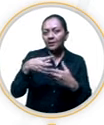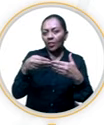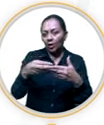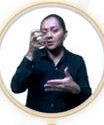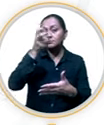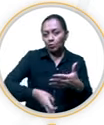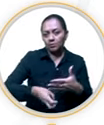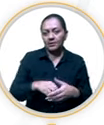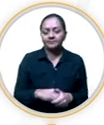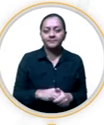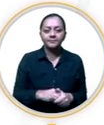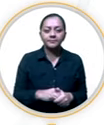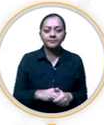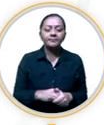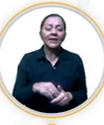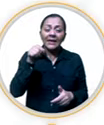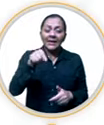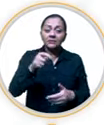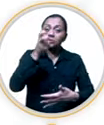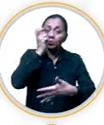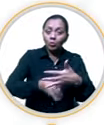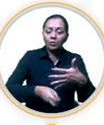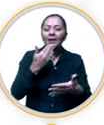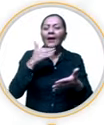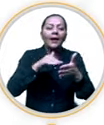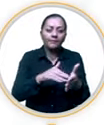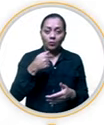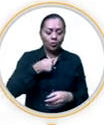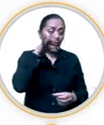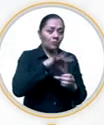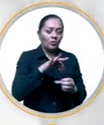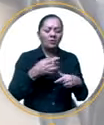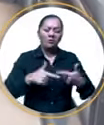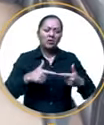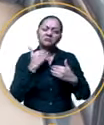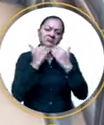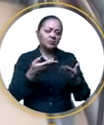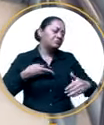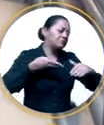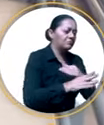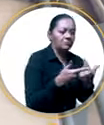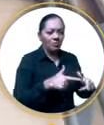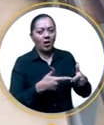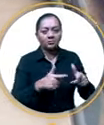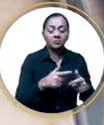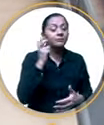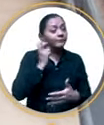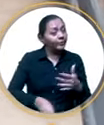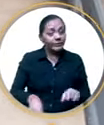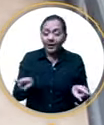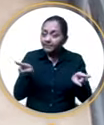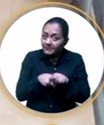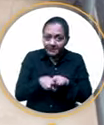unificada, es decir, $230. La misma multa se aplicará para quienes ingresen al recinto electoral o se presenten a votar